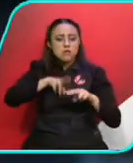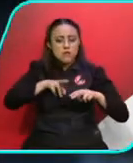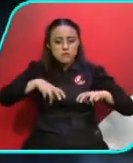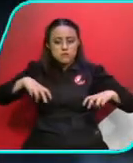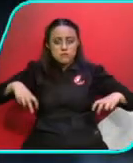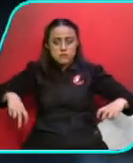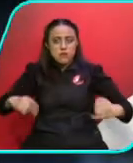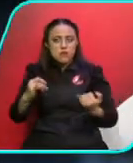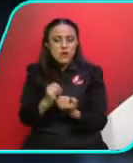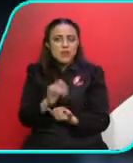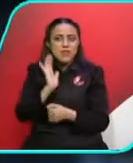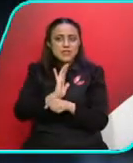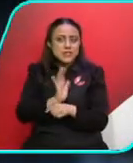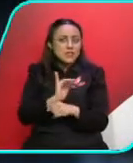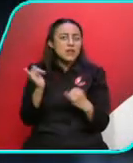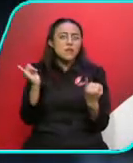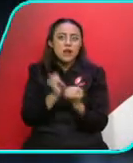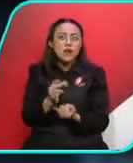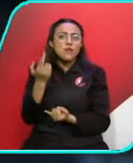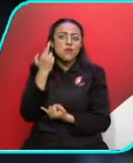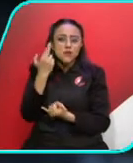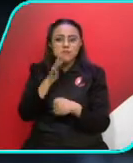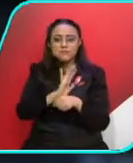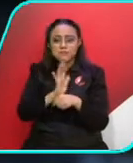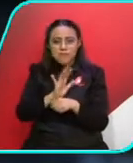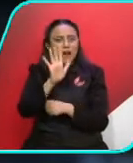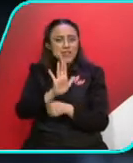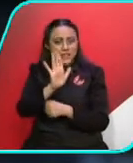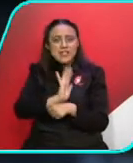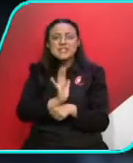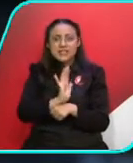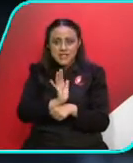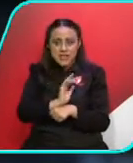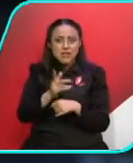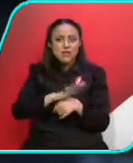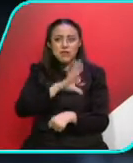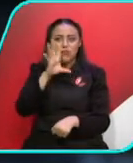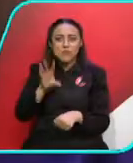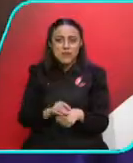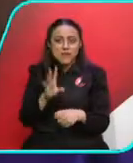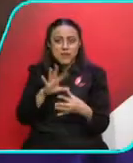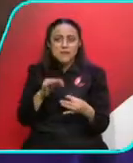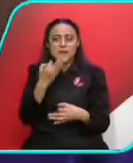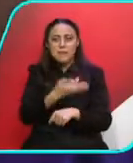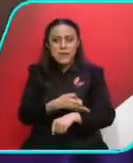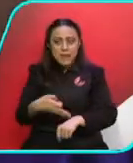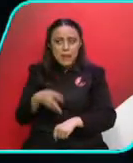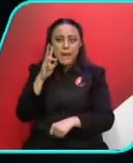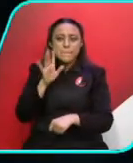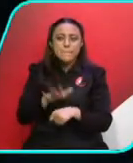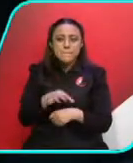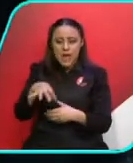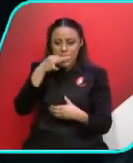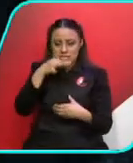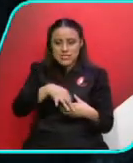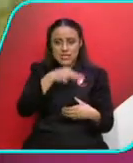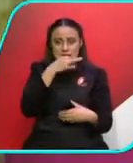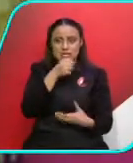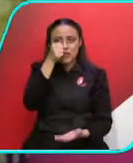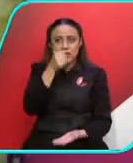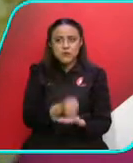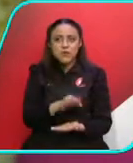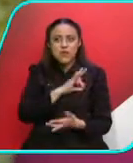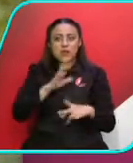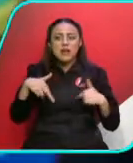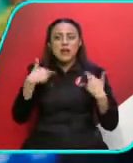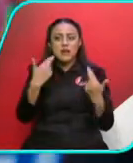de cine con sonido totalmente envolvente y les pasamos la película totalmente de corte familiar. Y para estas funciones, a quien corresponda donó